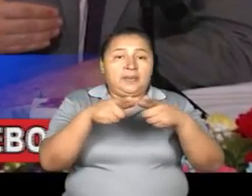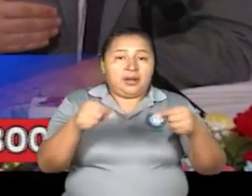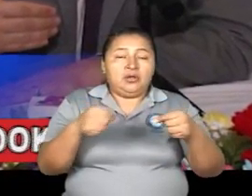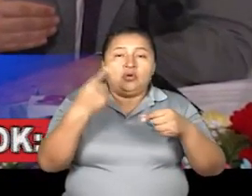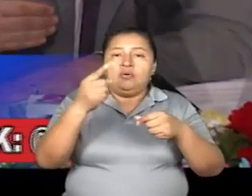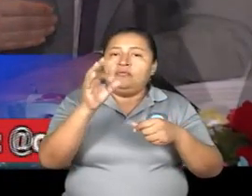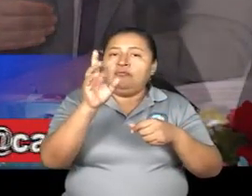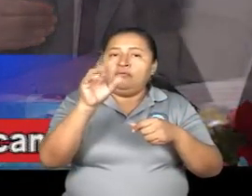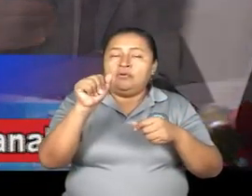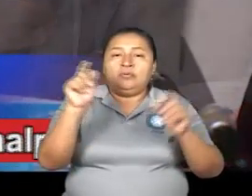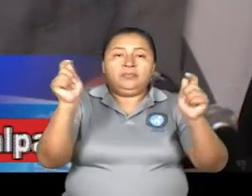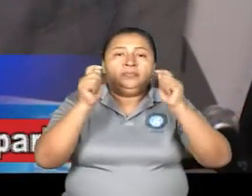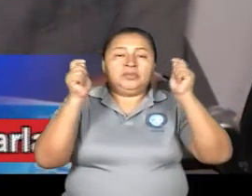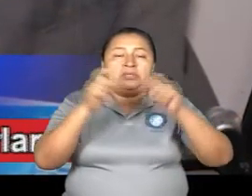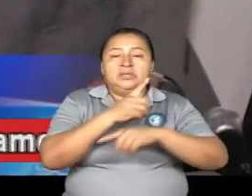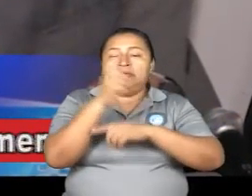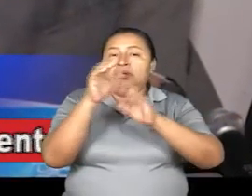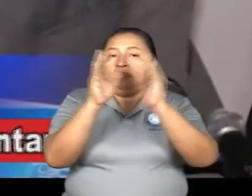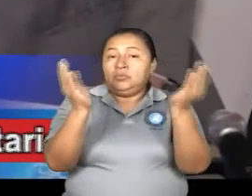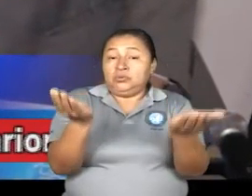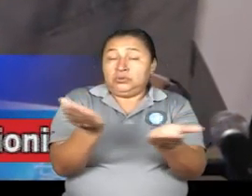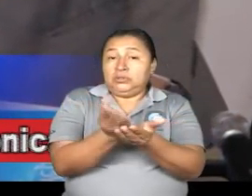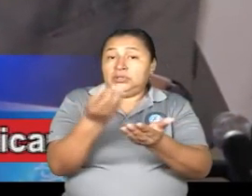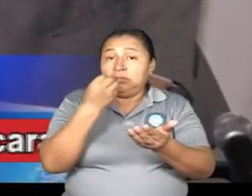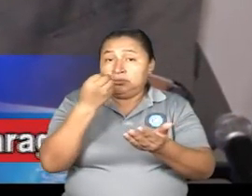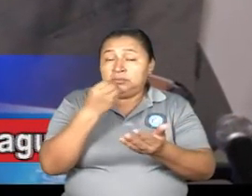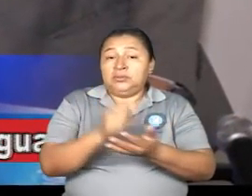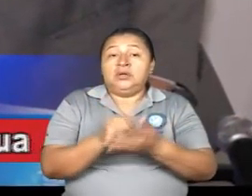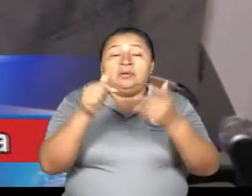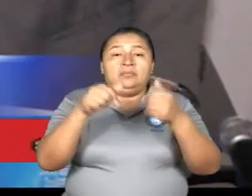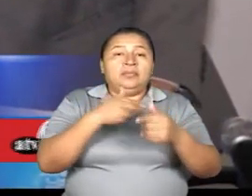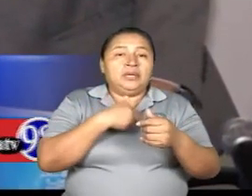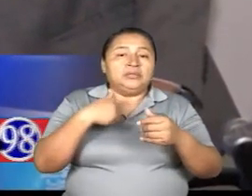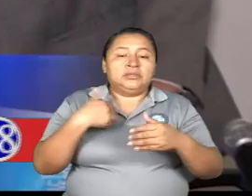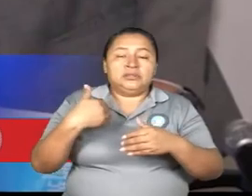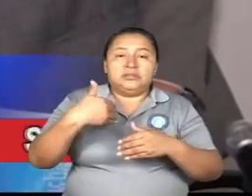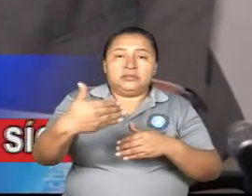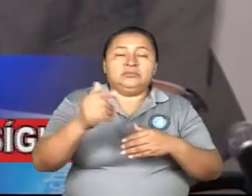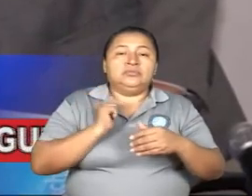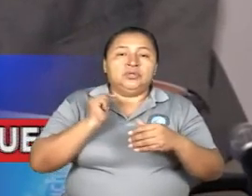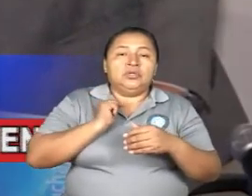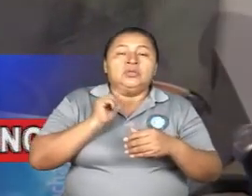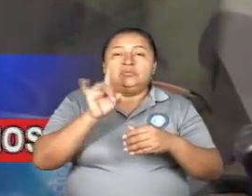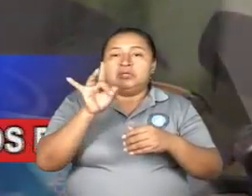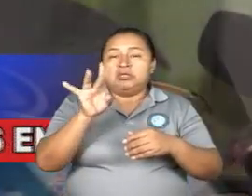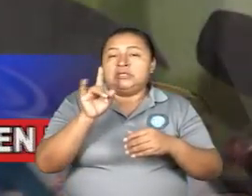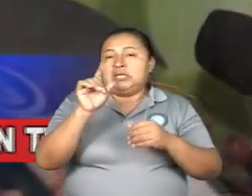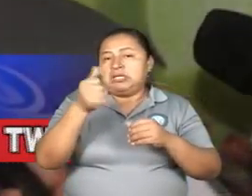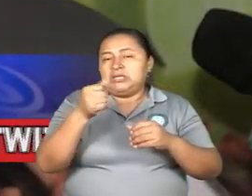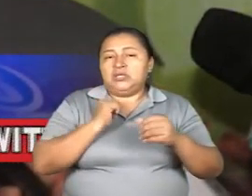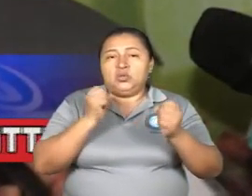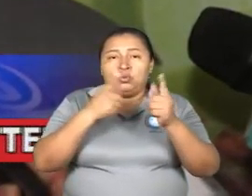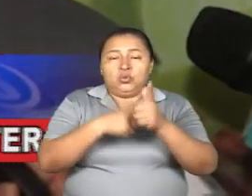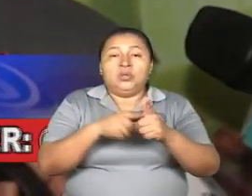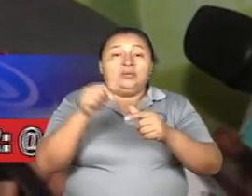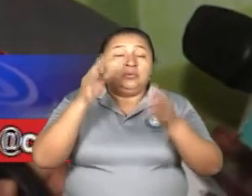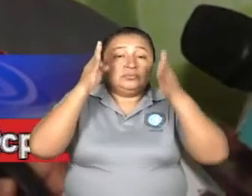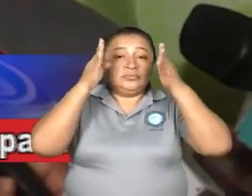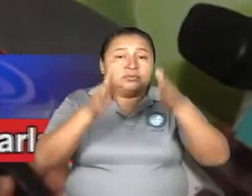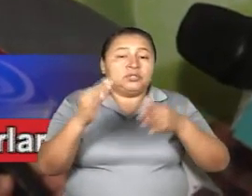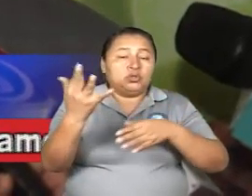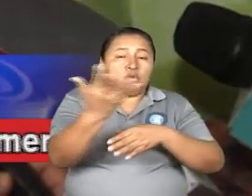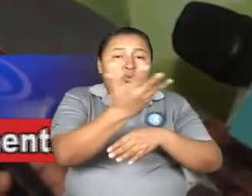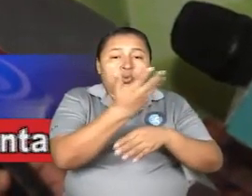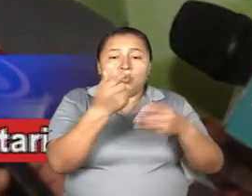un foro para celebrar el Día Mundial de la Alimentación, a desarrollarse el próximo 16 de octubre, cuyo énfasis es que todos